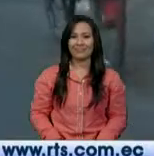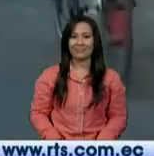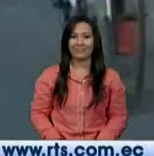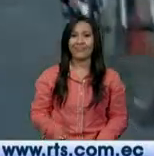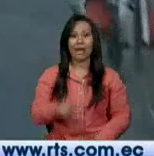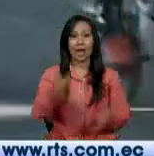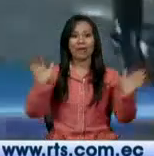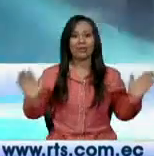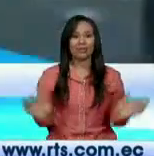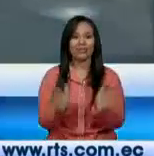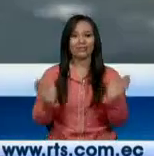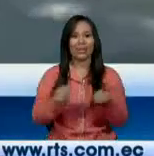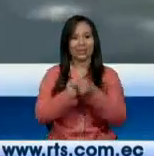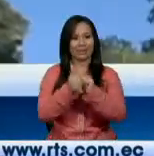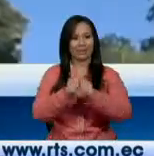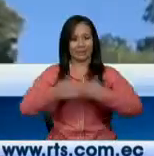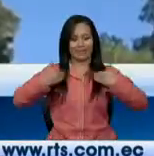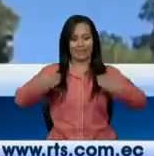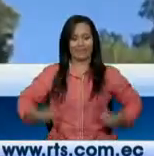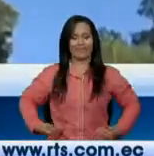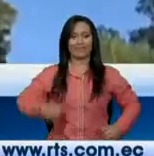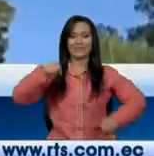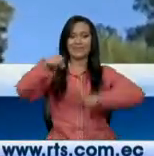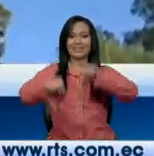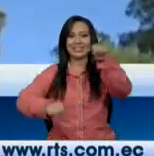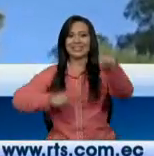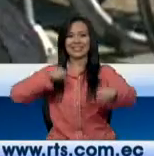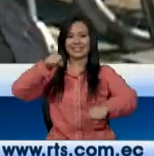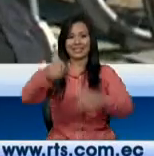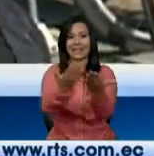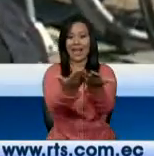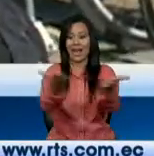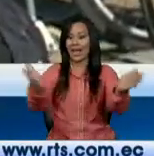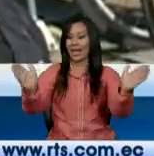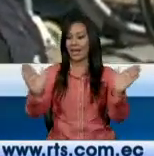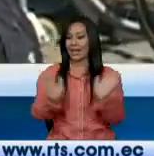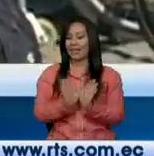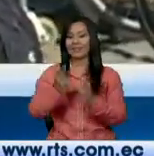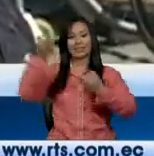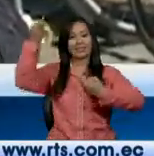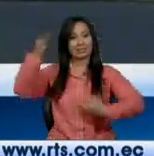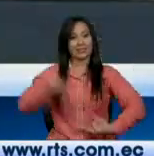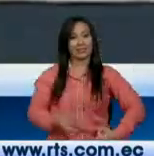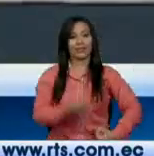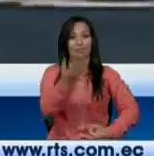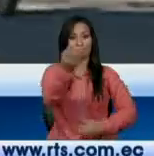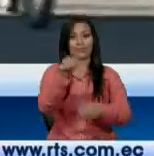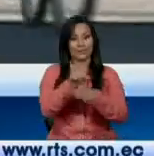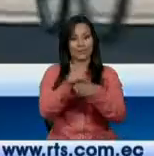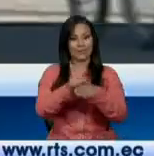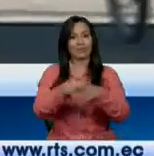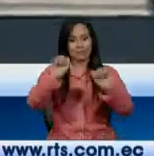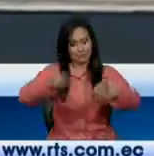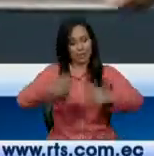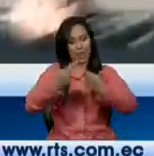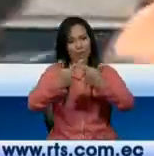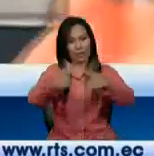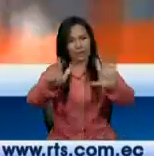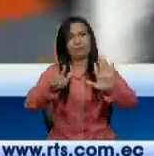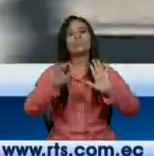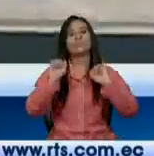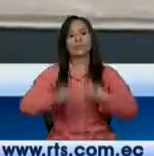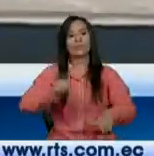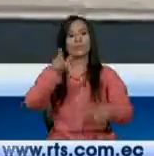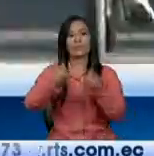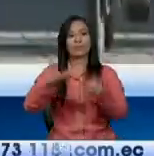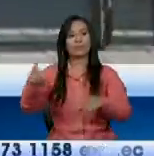Promover el deporte, proteger la vida de los ciclistas y entregarles un espacio seguro es el objetivo de la ruta de entrenamiento que actualmente está a disposición de la